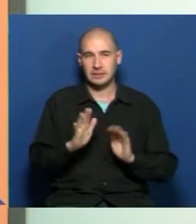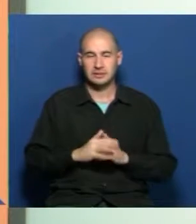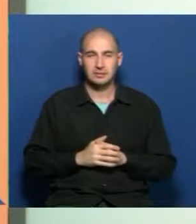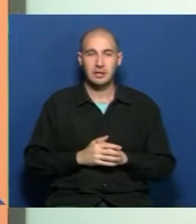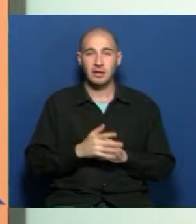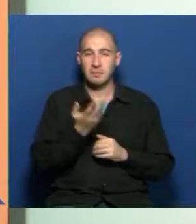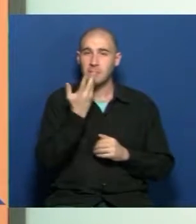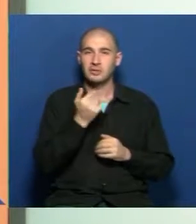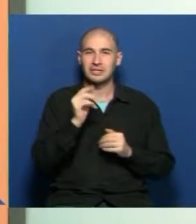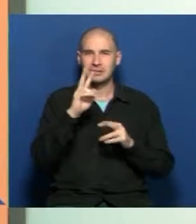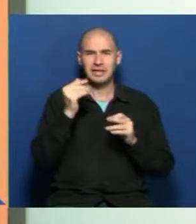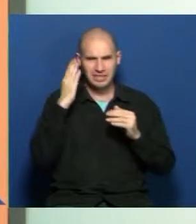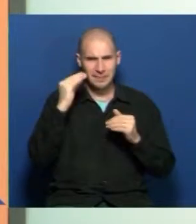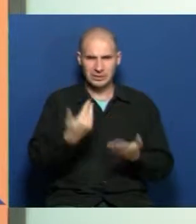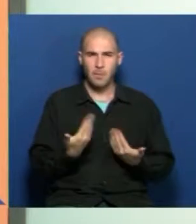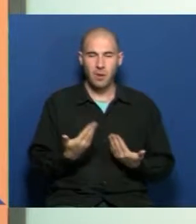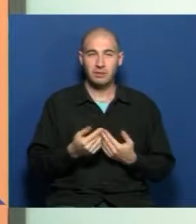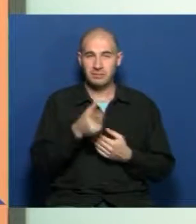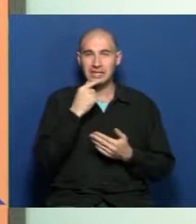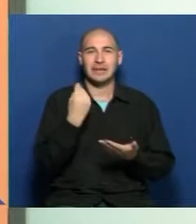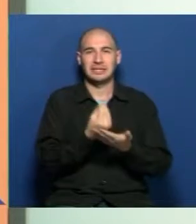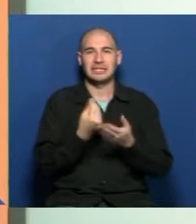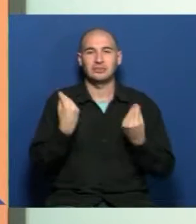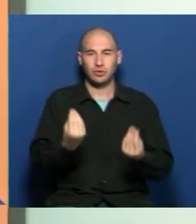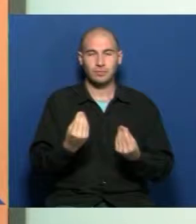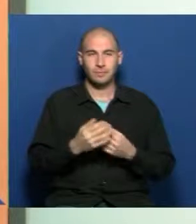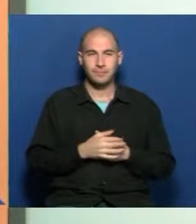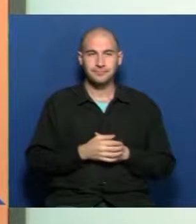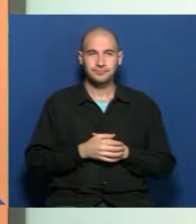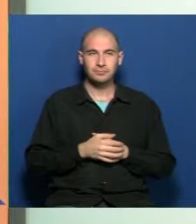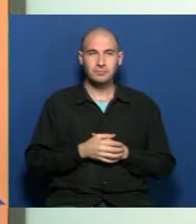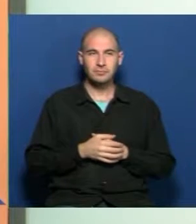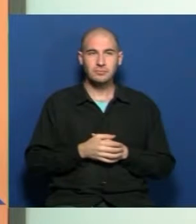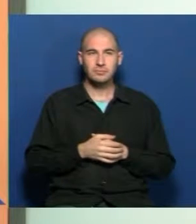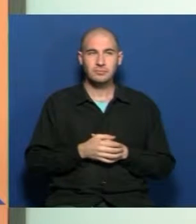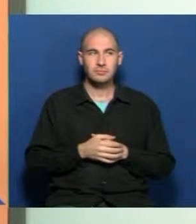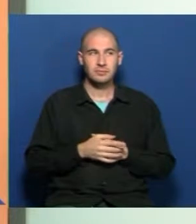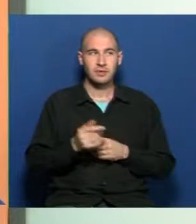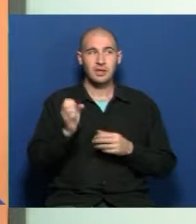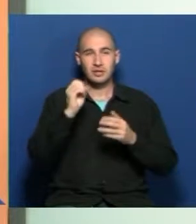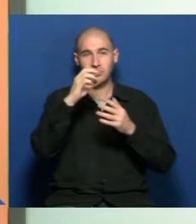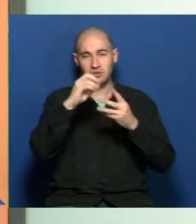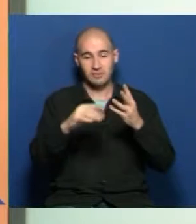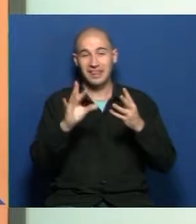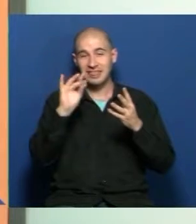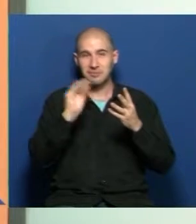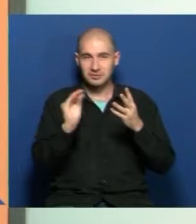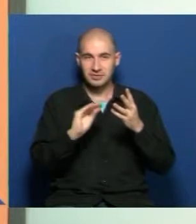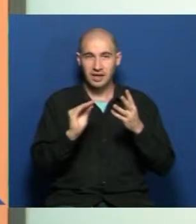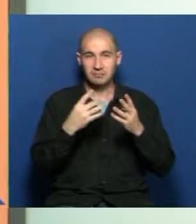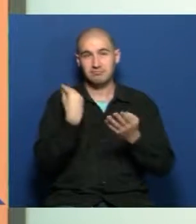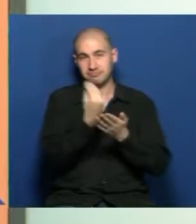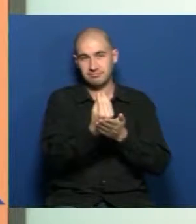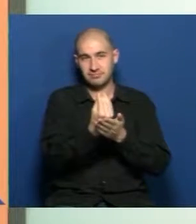A mí no me gusta hablar de capacidad, me gusta hablar de representatividad. Hay en las listas nuestras de diputados que